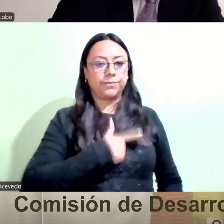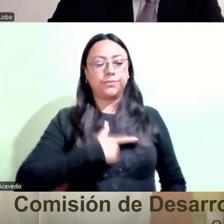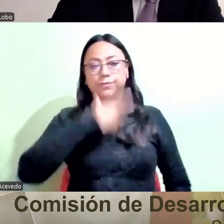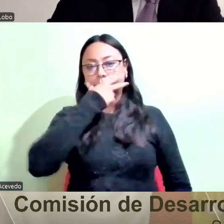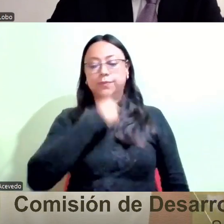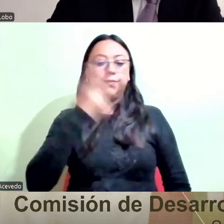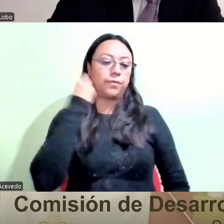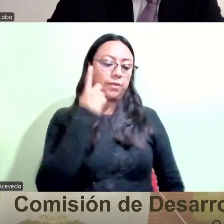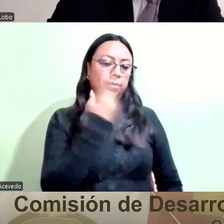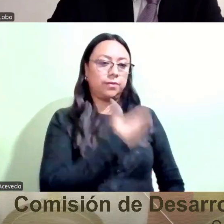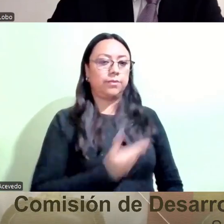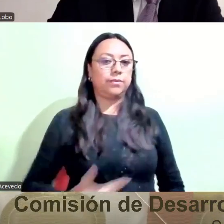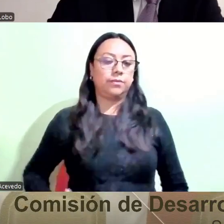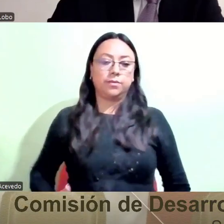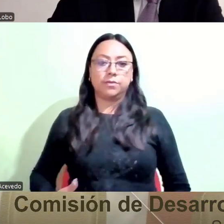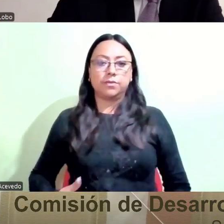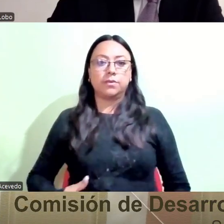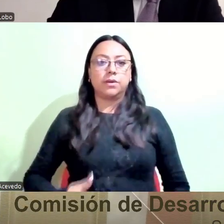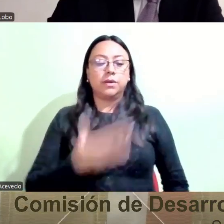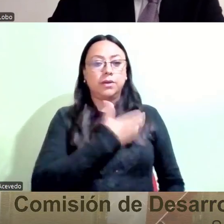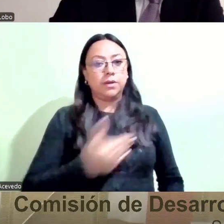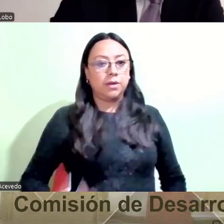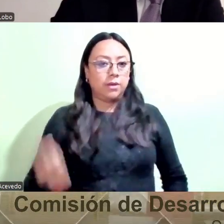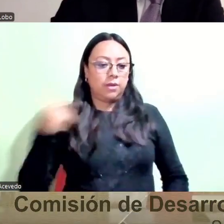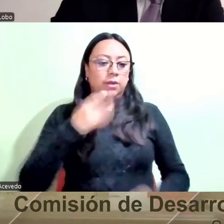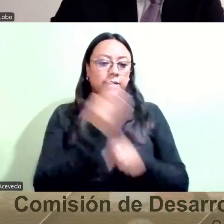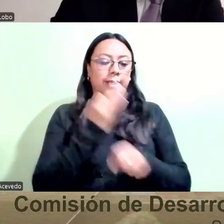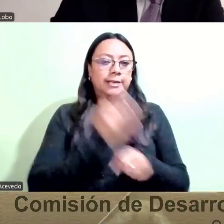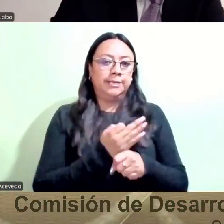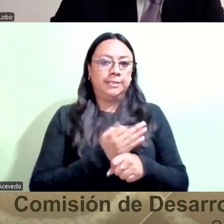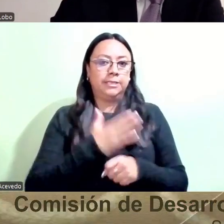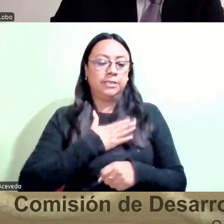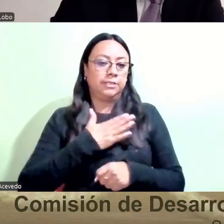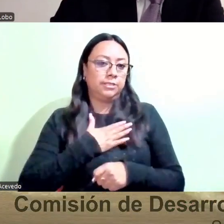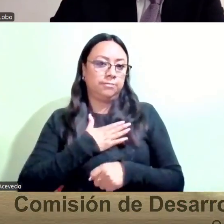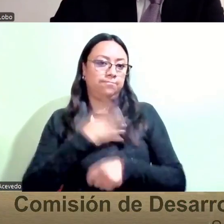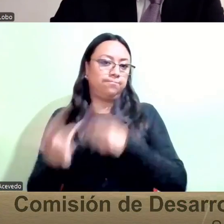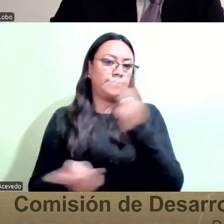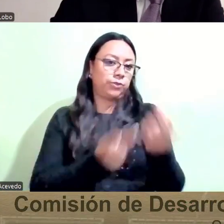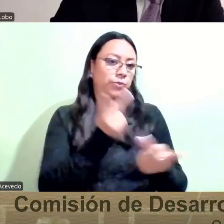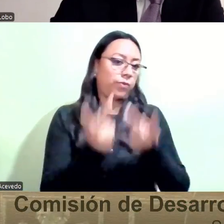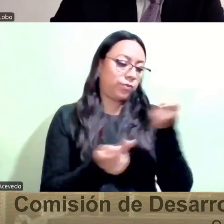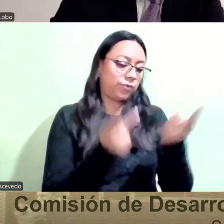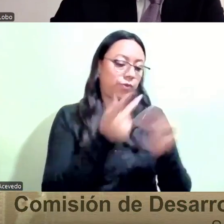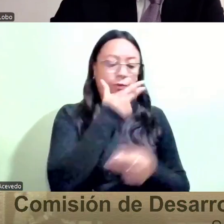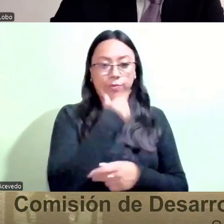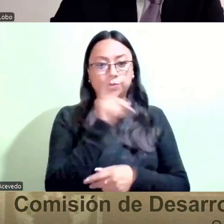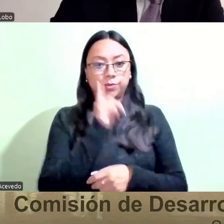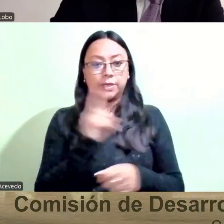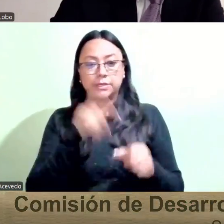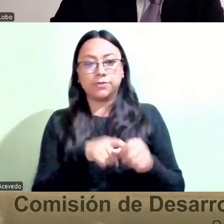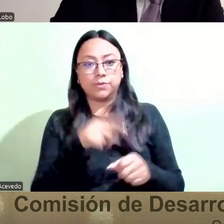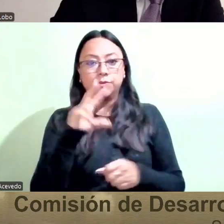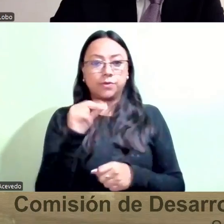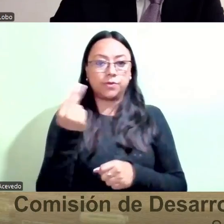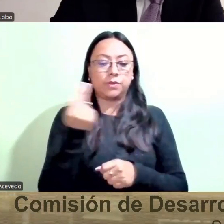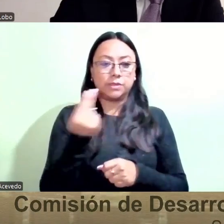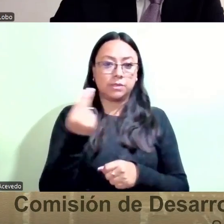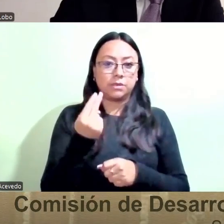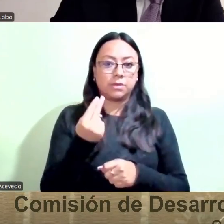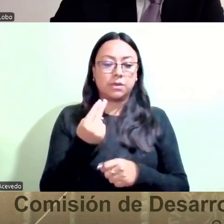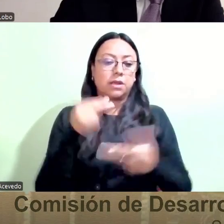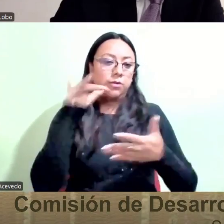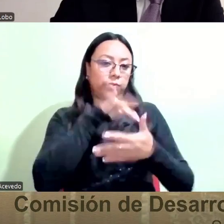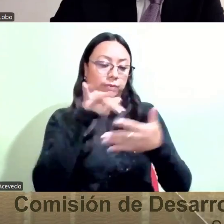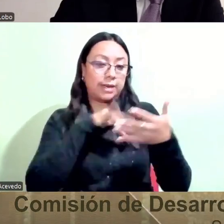presidente. Por instrucciones de la presidencia se consulta a las y a los integrantes si es de dispensarse la lectura del dictamen que